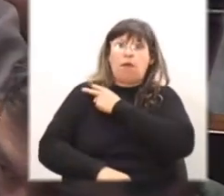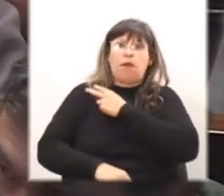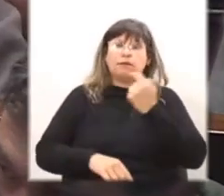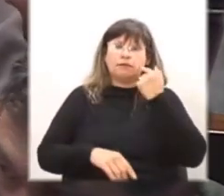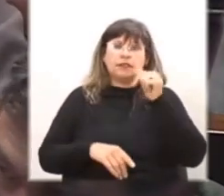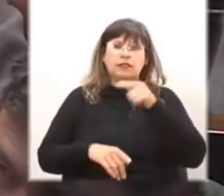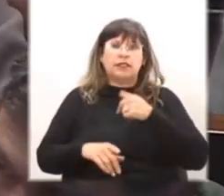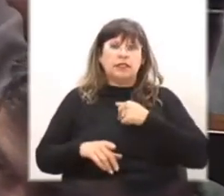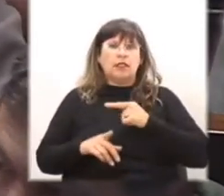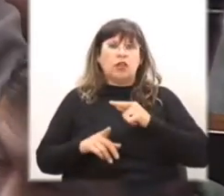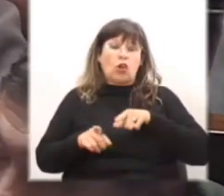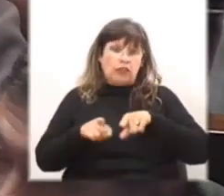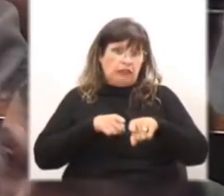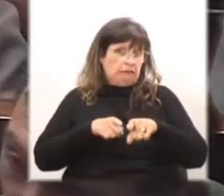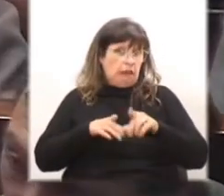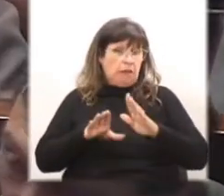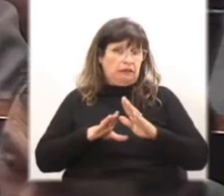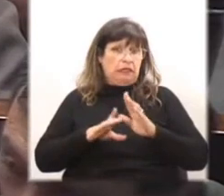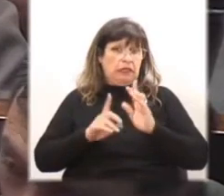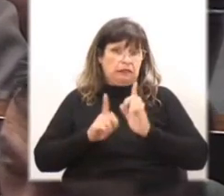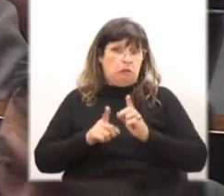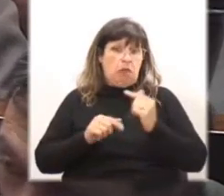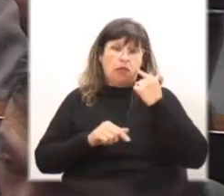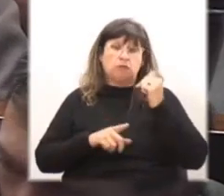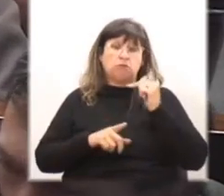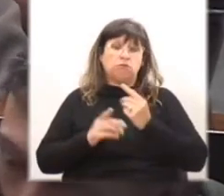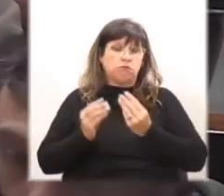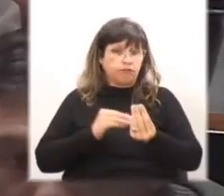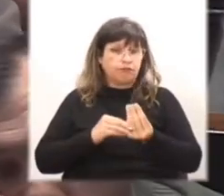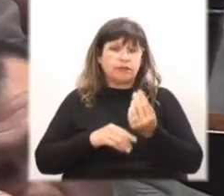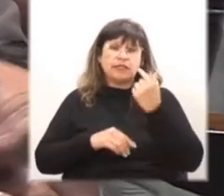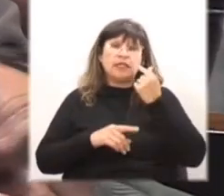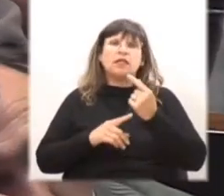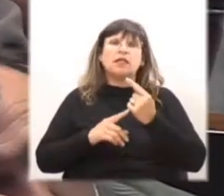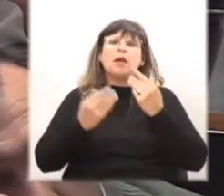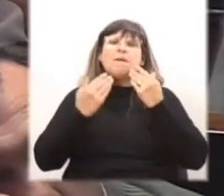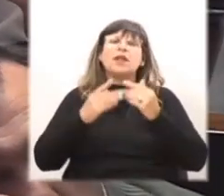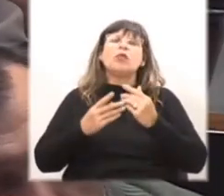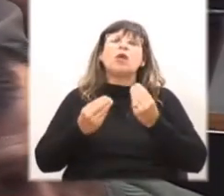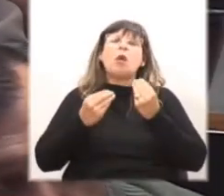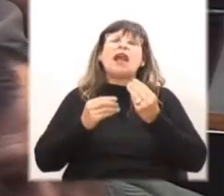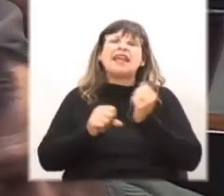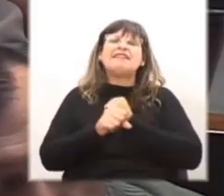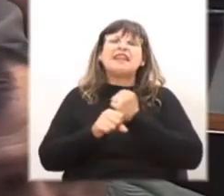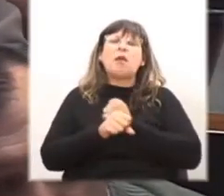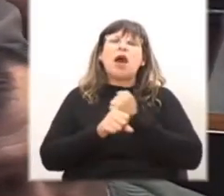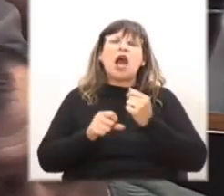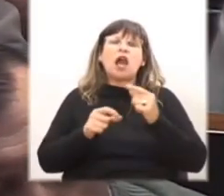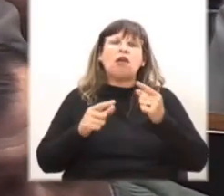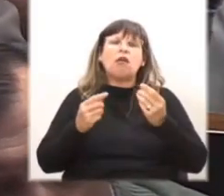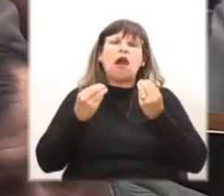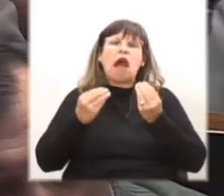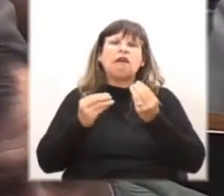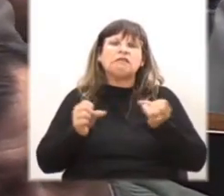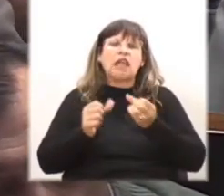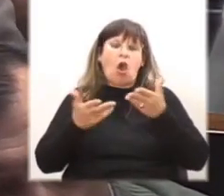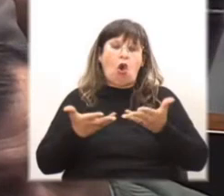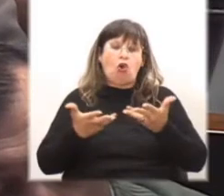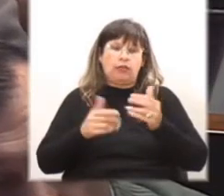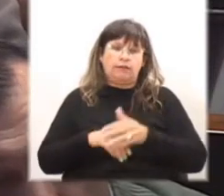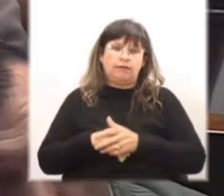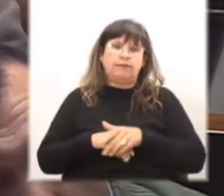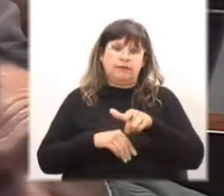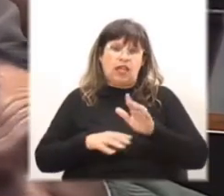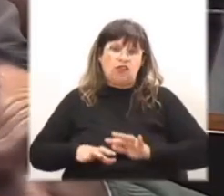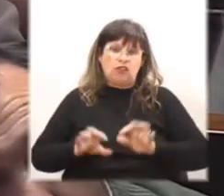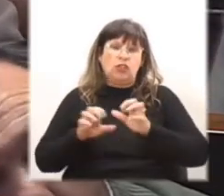designado directamente. Entonces preguntamos qué tarea o función cumple actualmente el funcionario Carlos Gelpi,